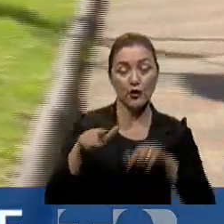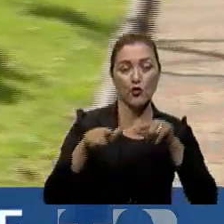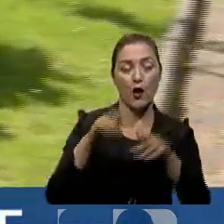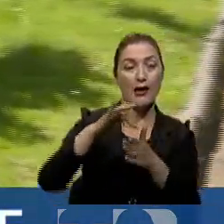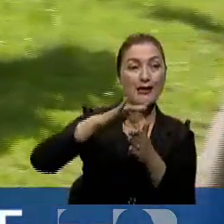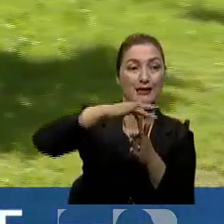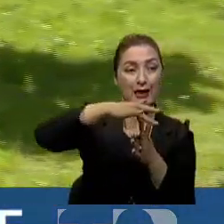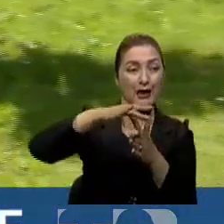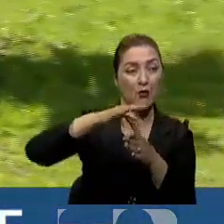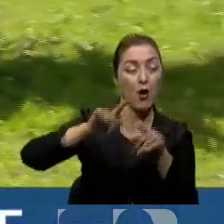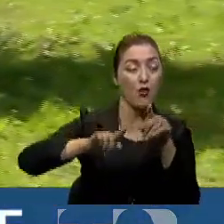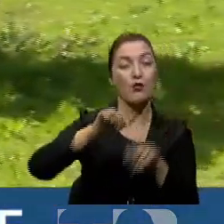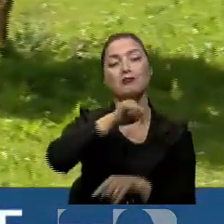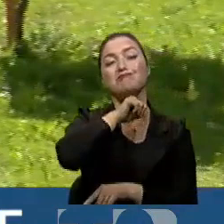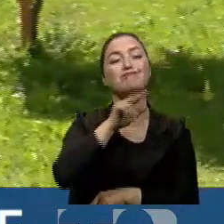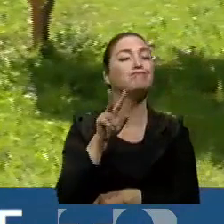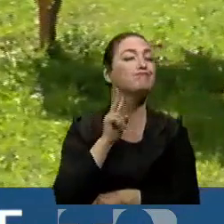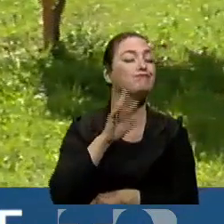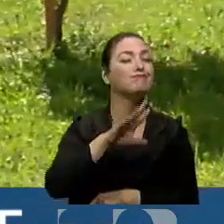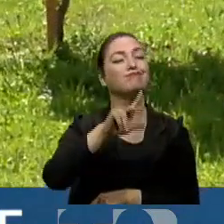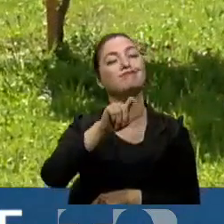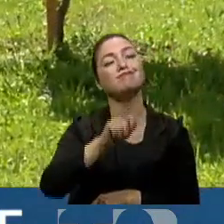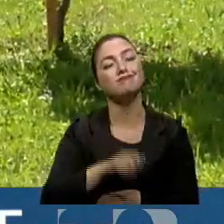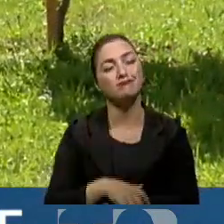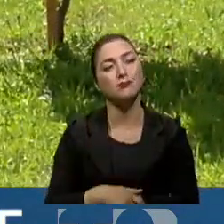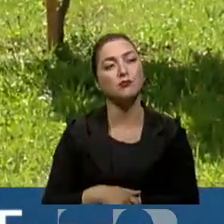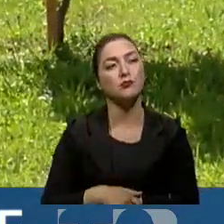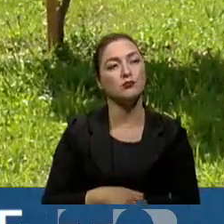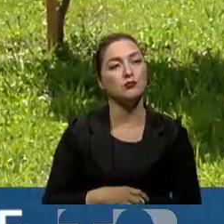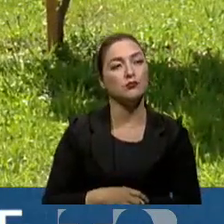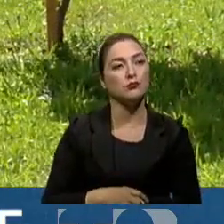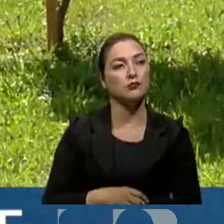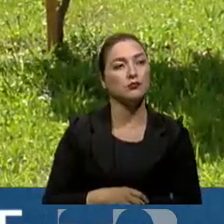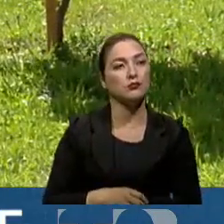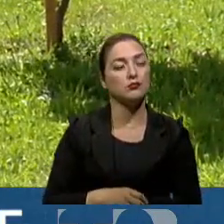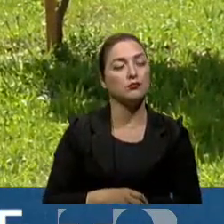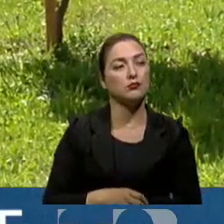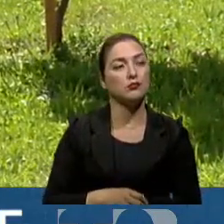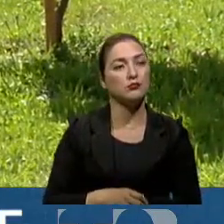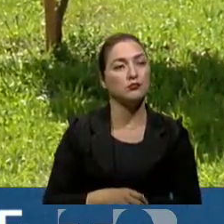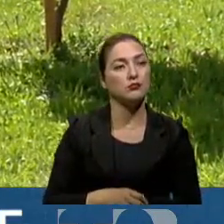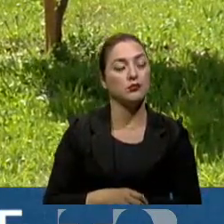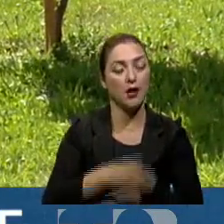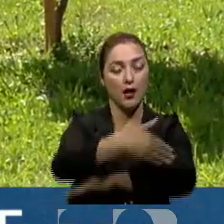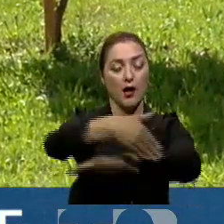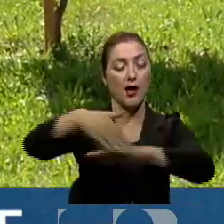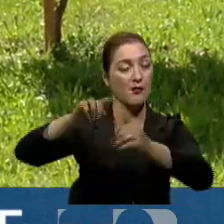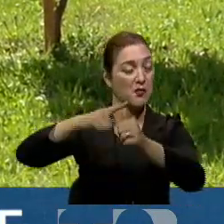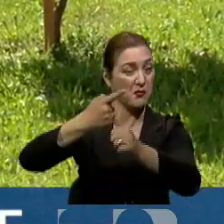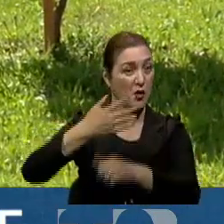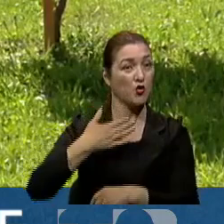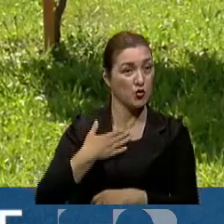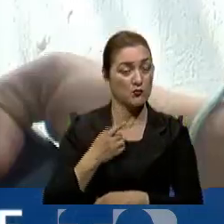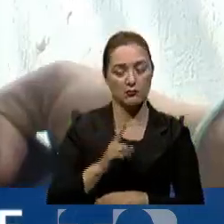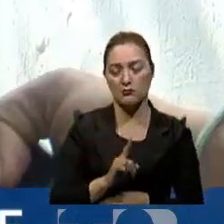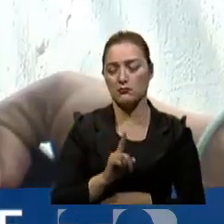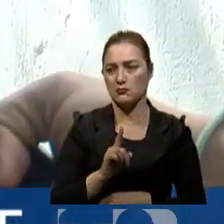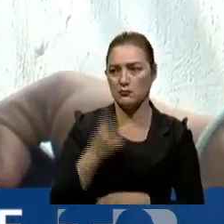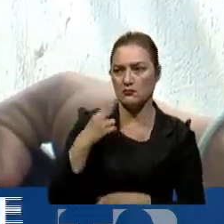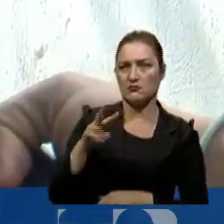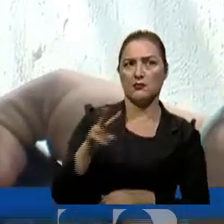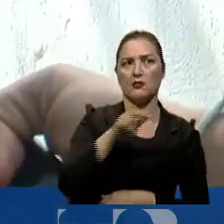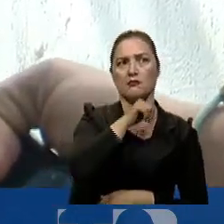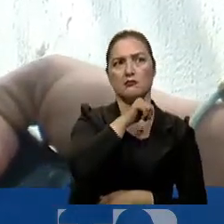es peligroso, que algunos han sido víctimas de la delincuencia. Sí, de hecho en la principal y en esta calle siempre se